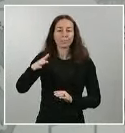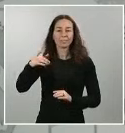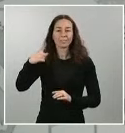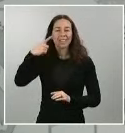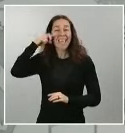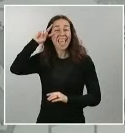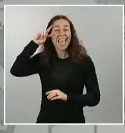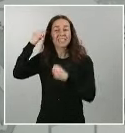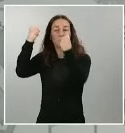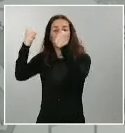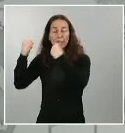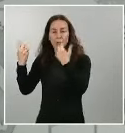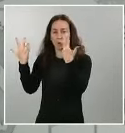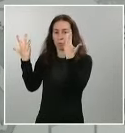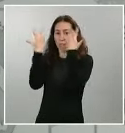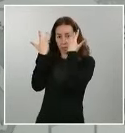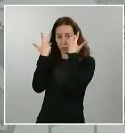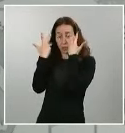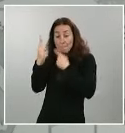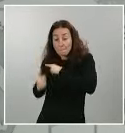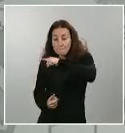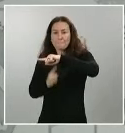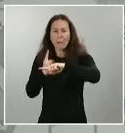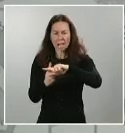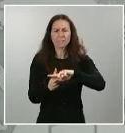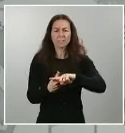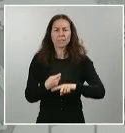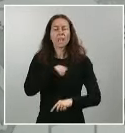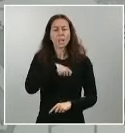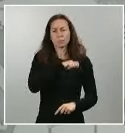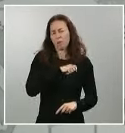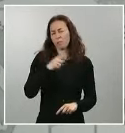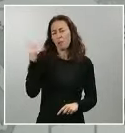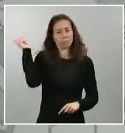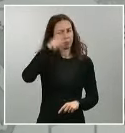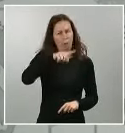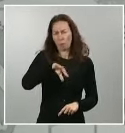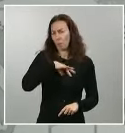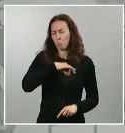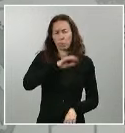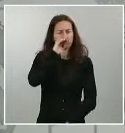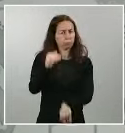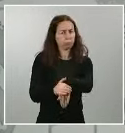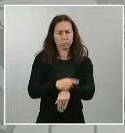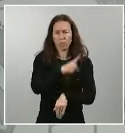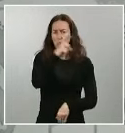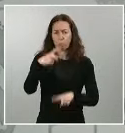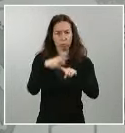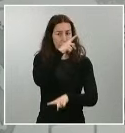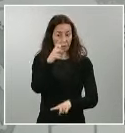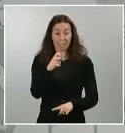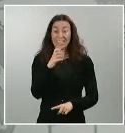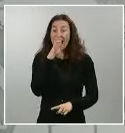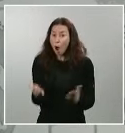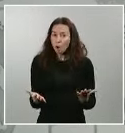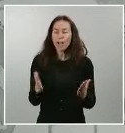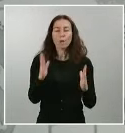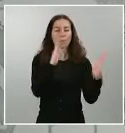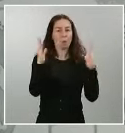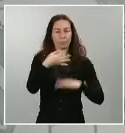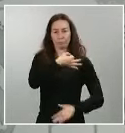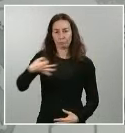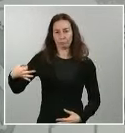como sociedad preparada para hacerla cumplir de inmediato, exactamente en el momento adecuado. Espero